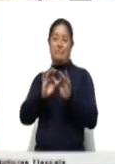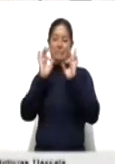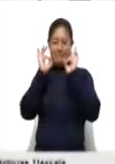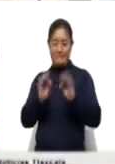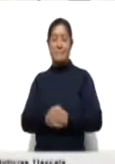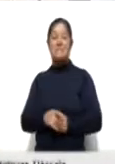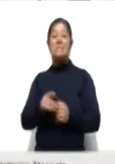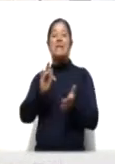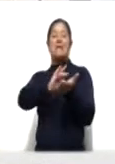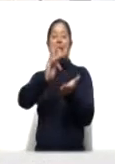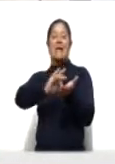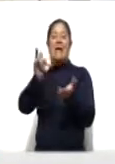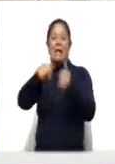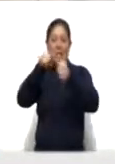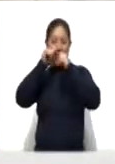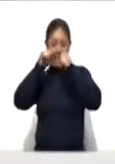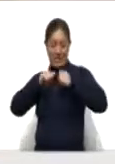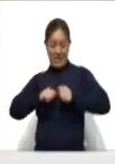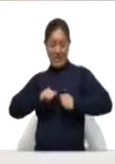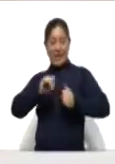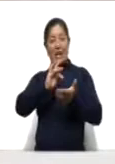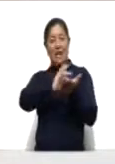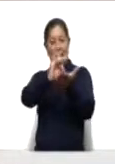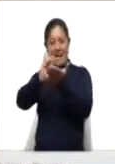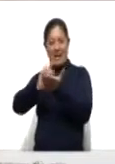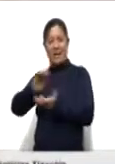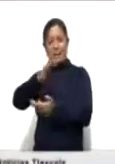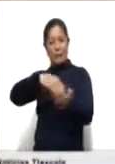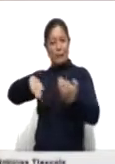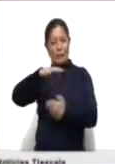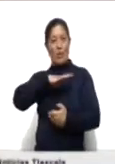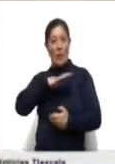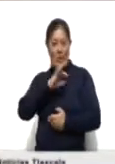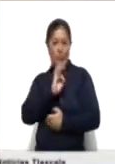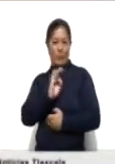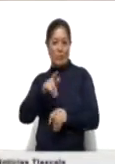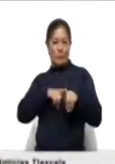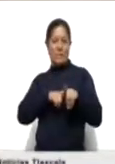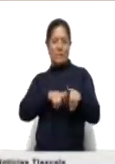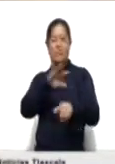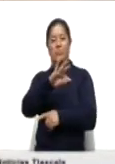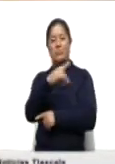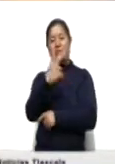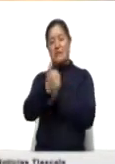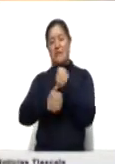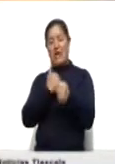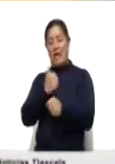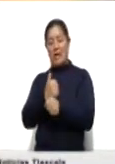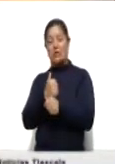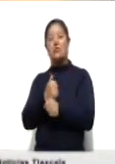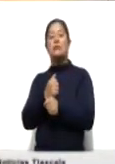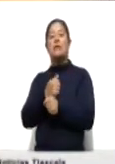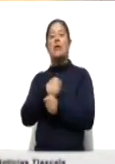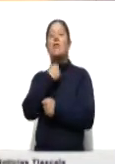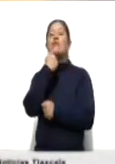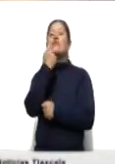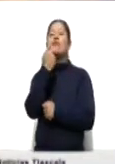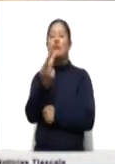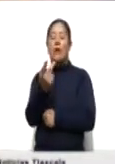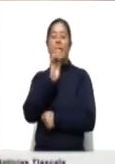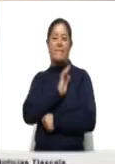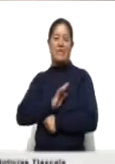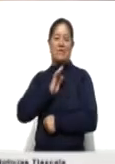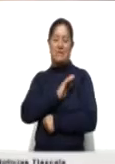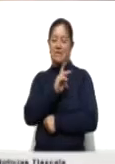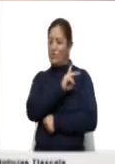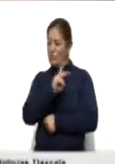de su atención. Gracias al auditorio por hacer posible estos 47 años al aire. Y felicitaciones a quienes son parte de esta gran